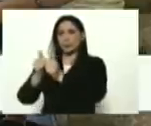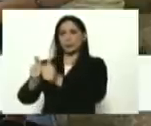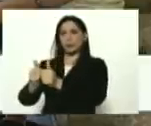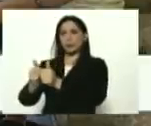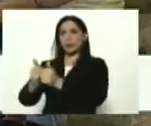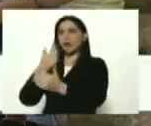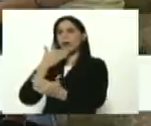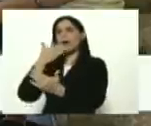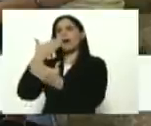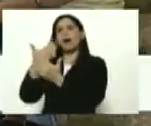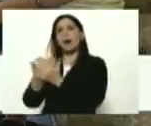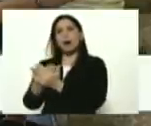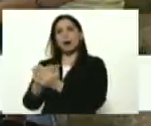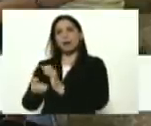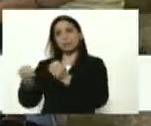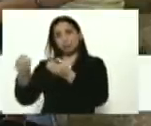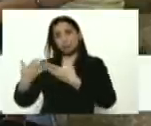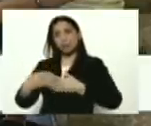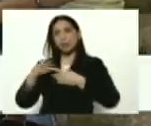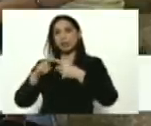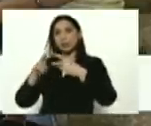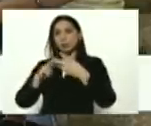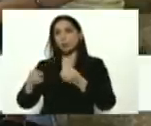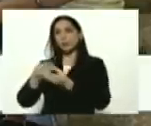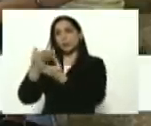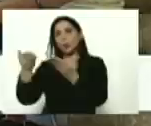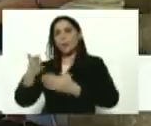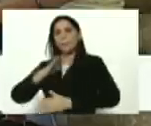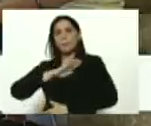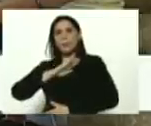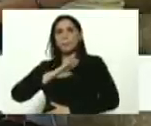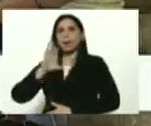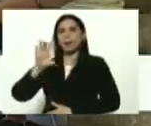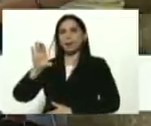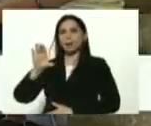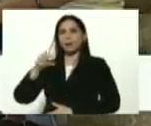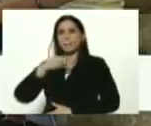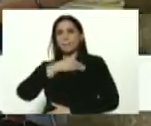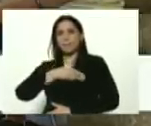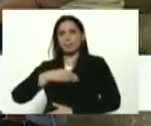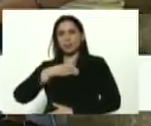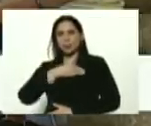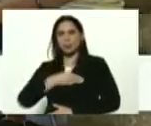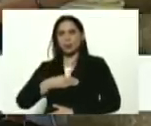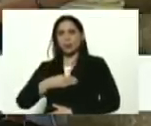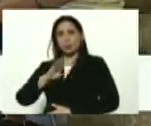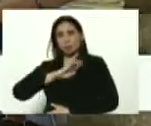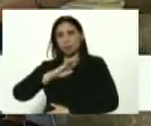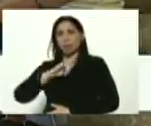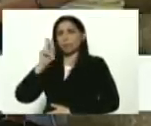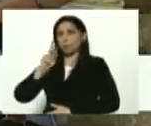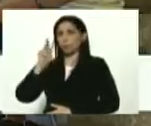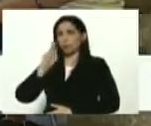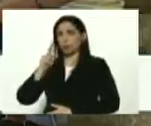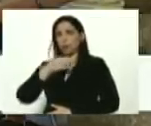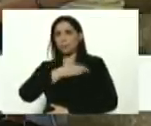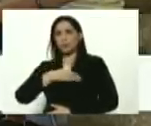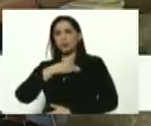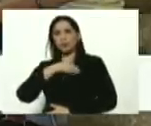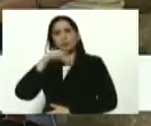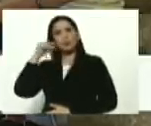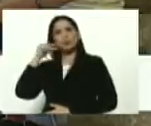la gracia por darme recursos a ustedes, a mi país, por las misiones, que soy educadora, por una misión Sucre.